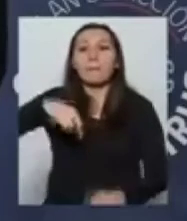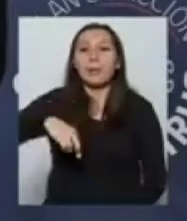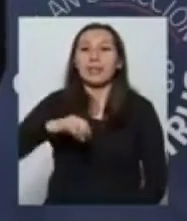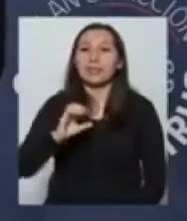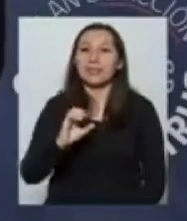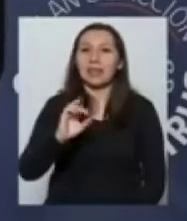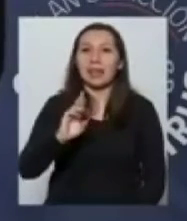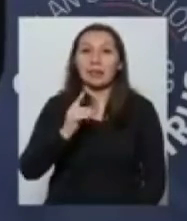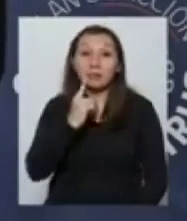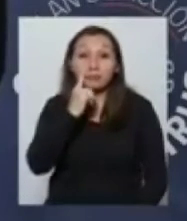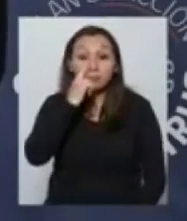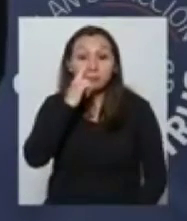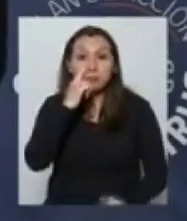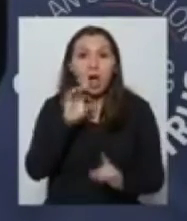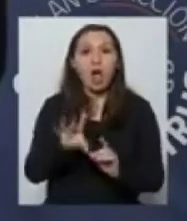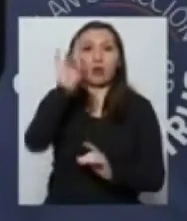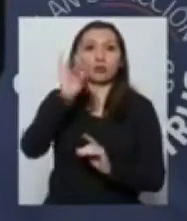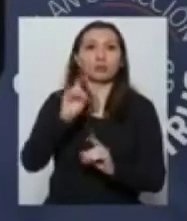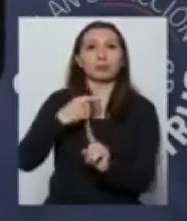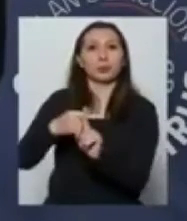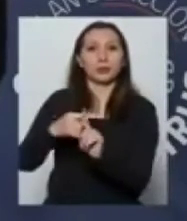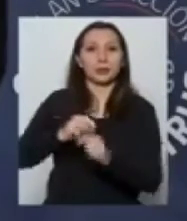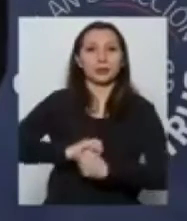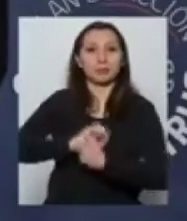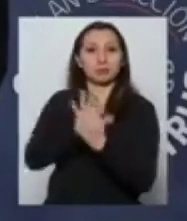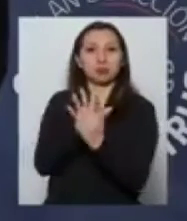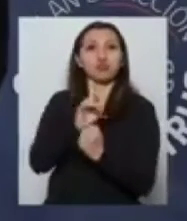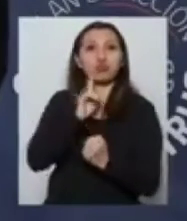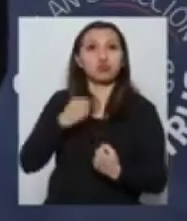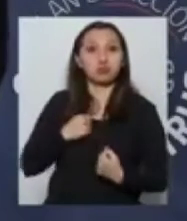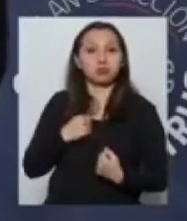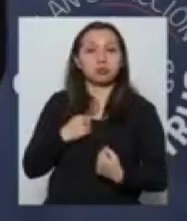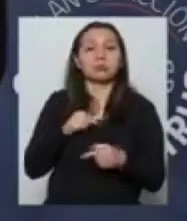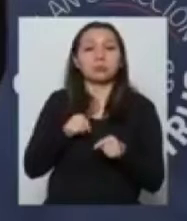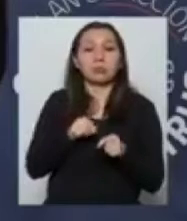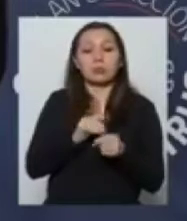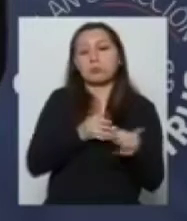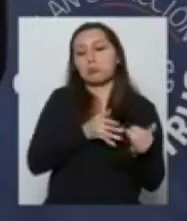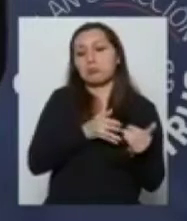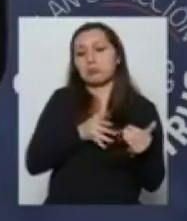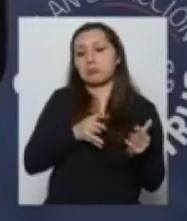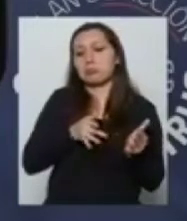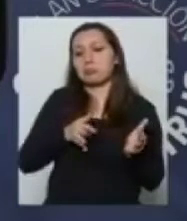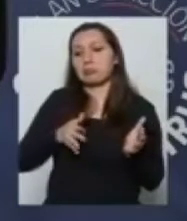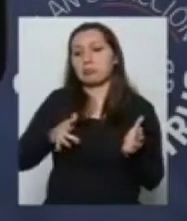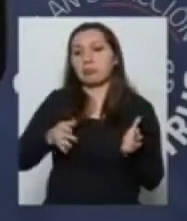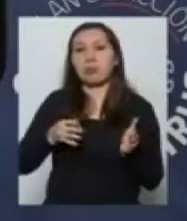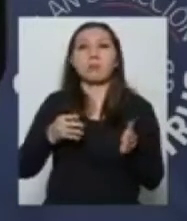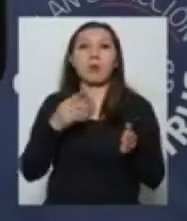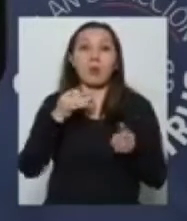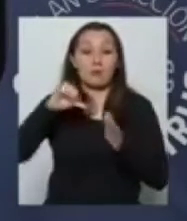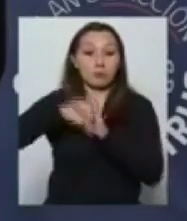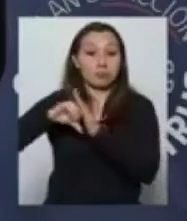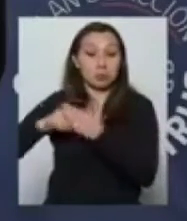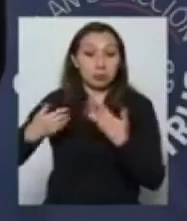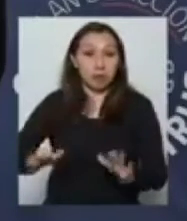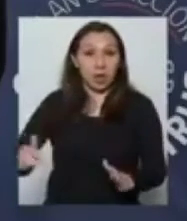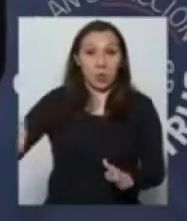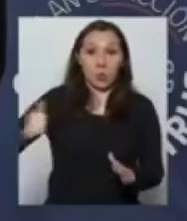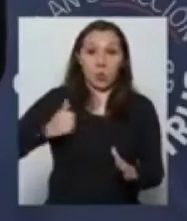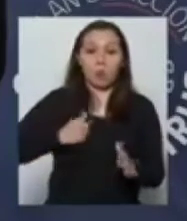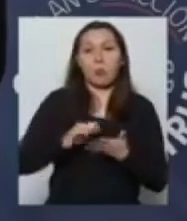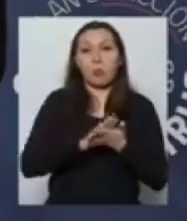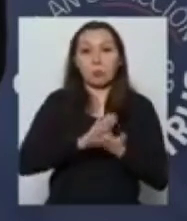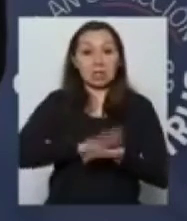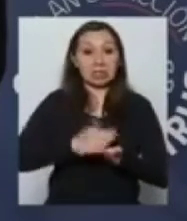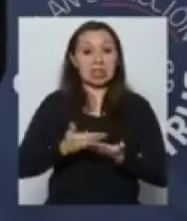PCR, positivo para infección por coronavirus, una vez que haya cumplido las cuarentenas respectivas, si una